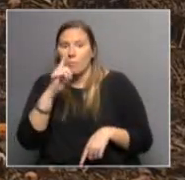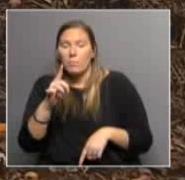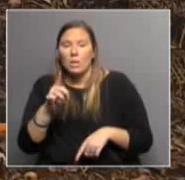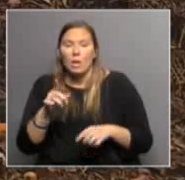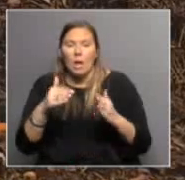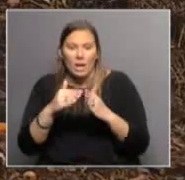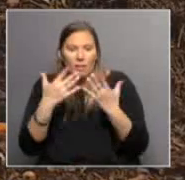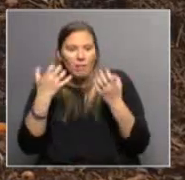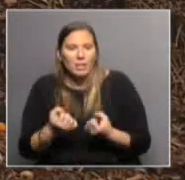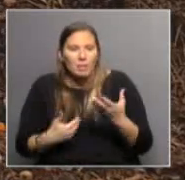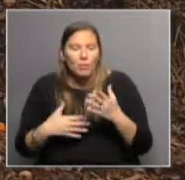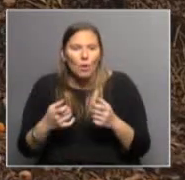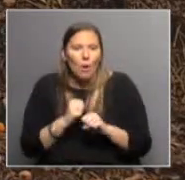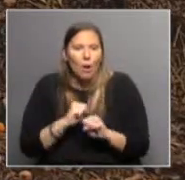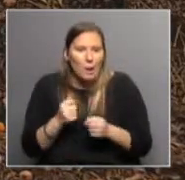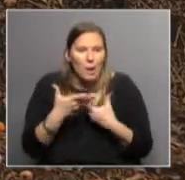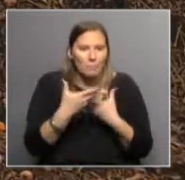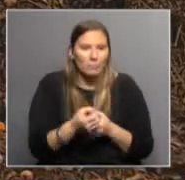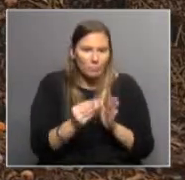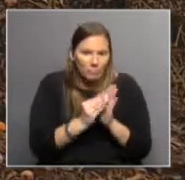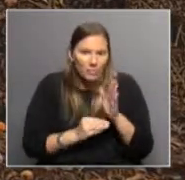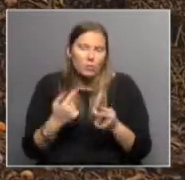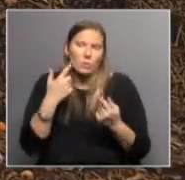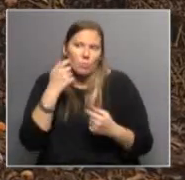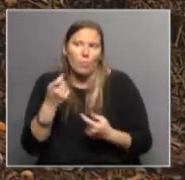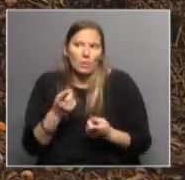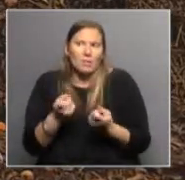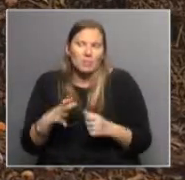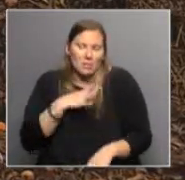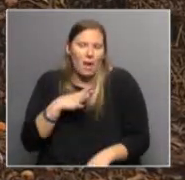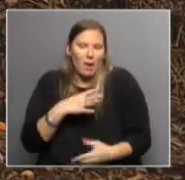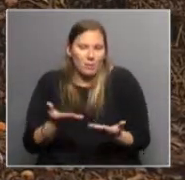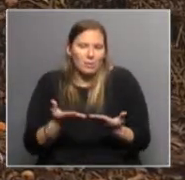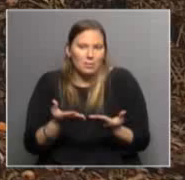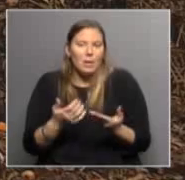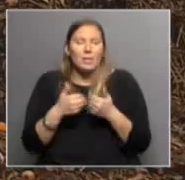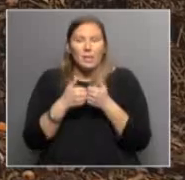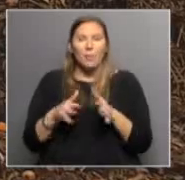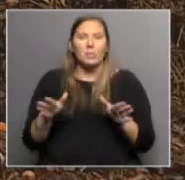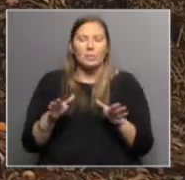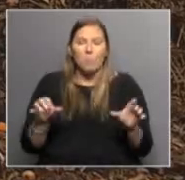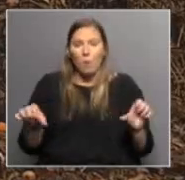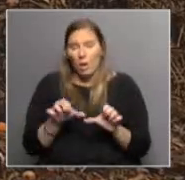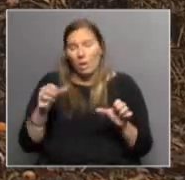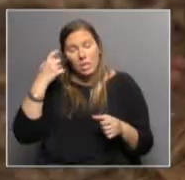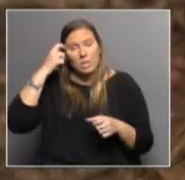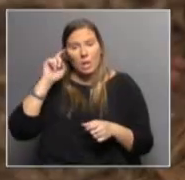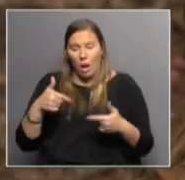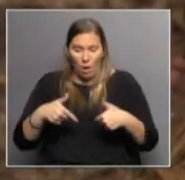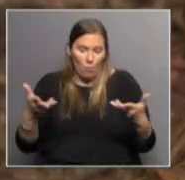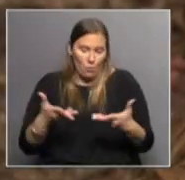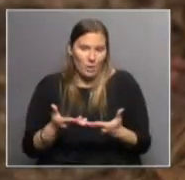propuesta. Entonces, a partir de ahí, entendimos de que hay una necesidad muy grande y bueno, empezamos a ejecutar esta idea que hoy es una